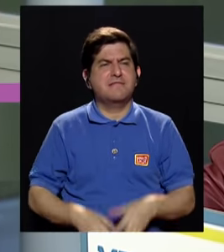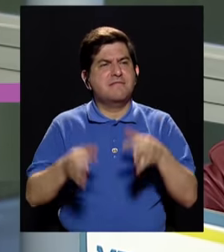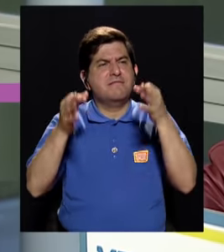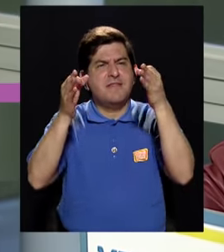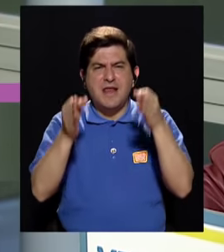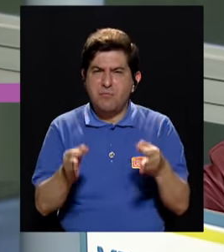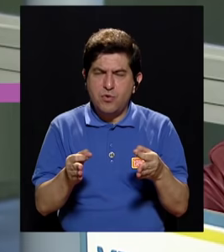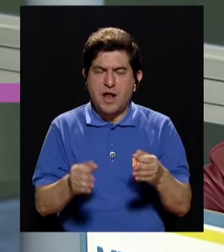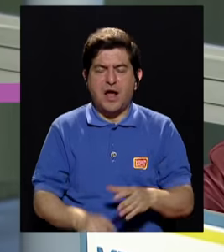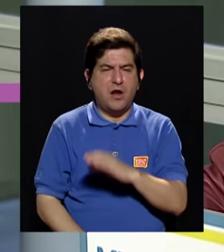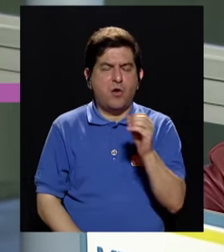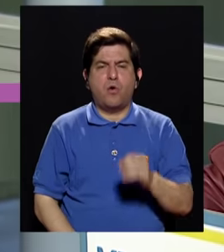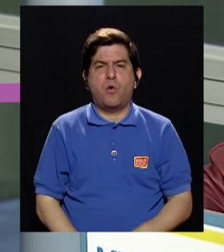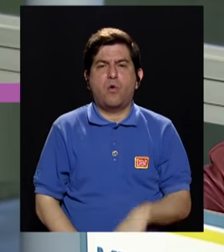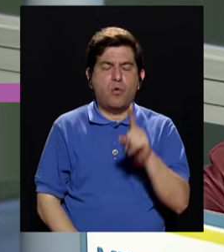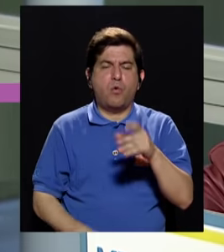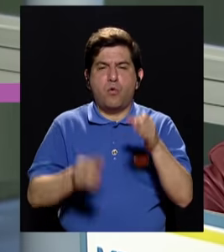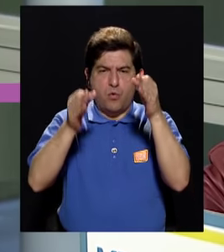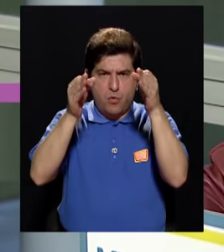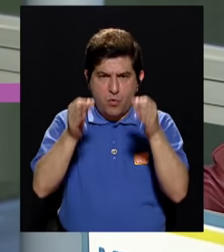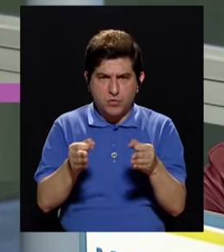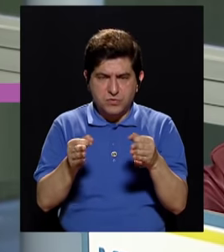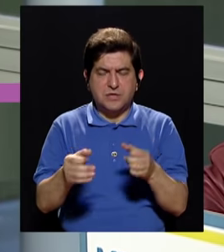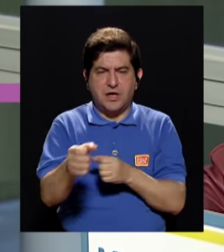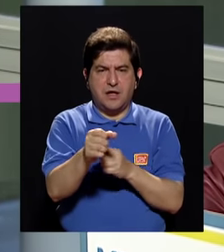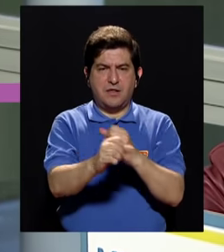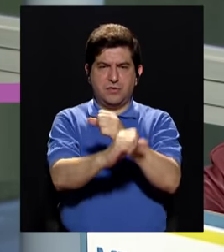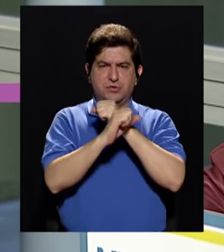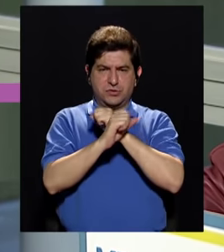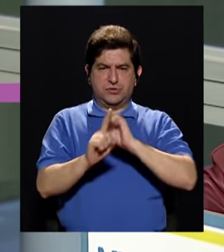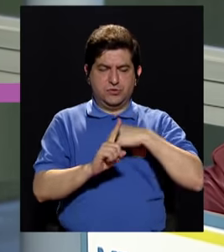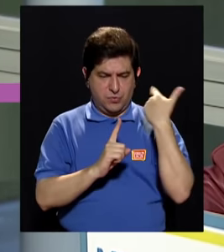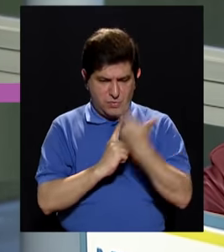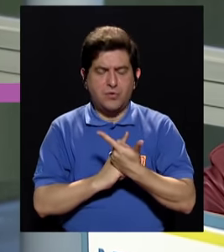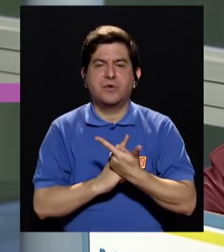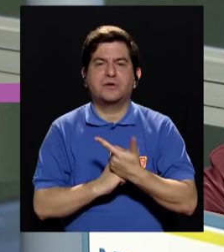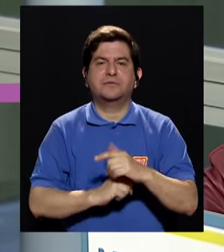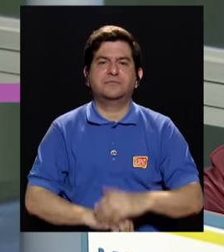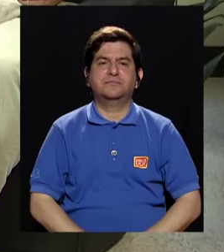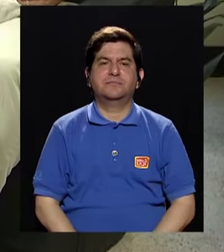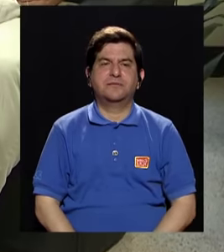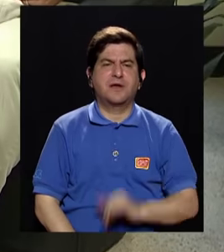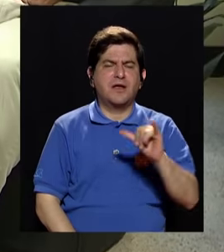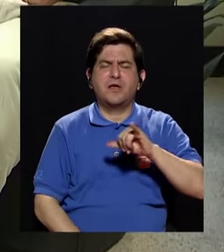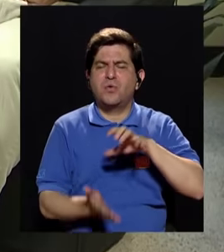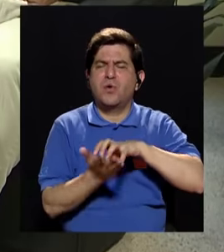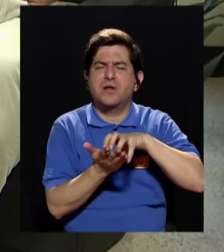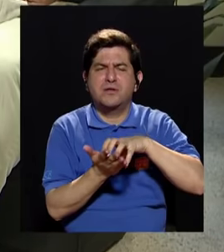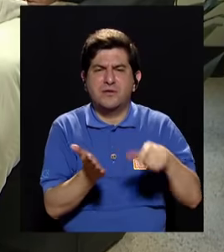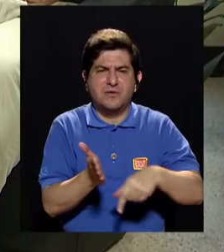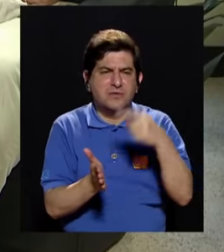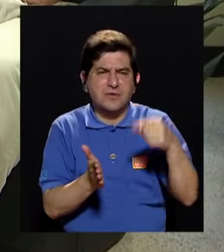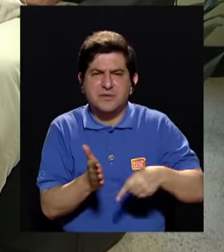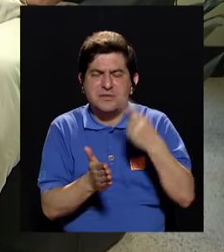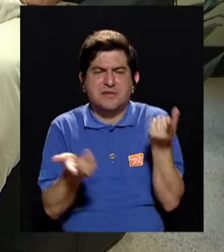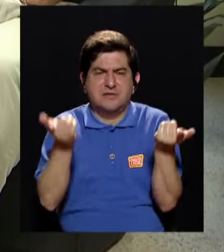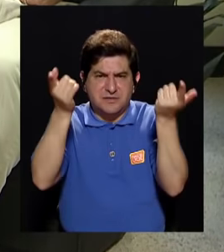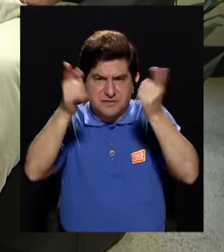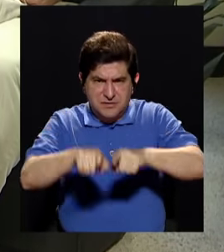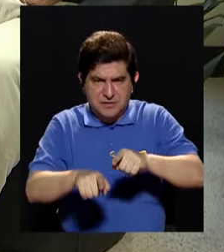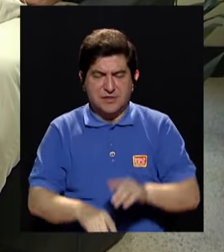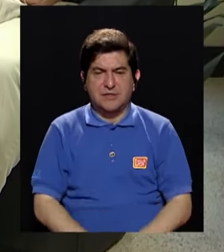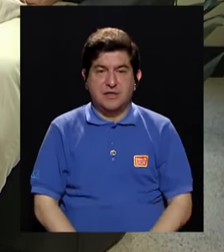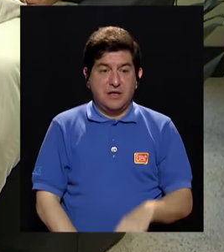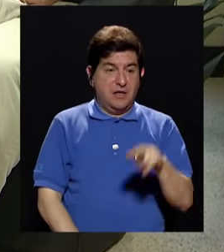digamos en el juzgado un juzgado juzgado seguridad social muy bien y doctora también hay muchas dudas porque a veces suele pasar